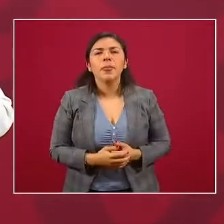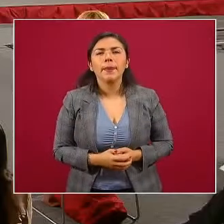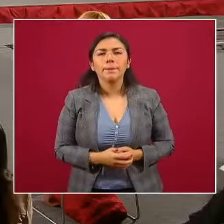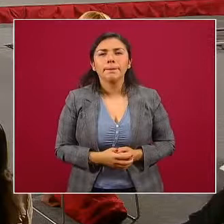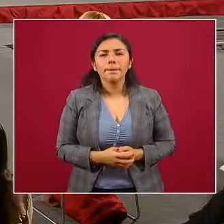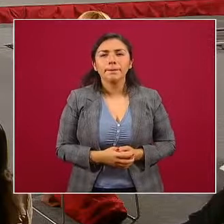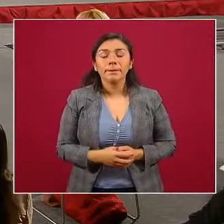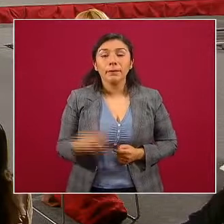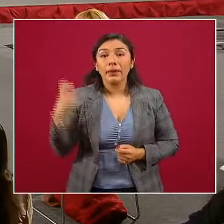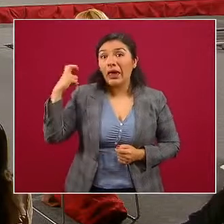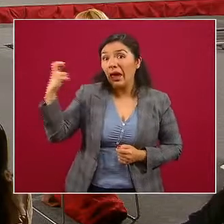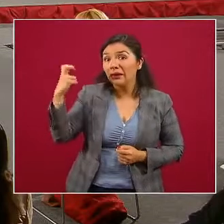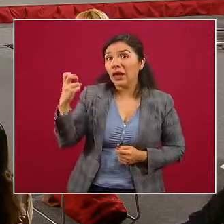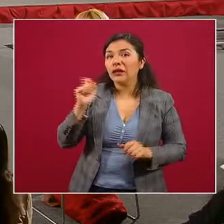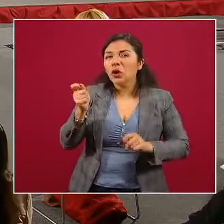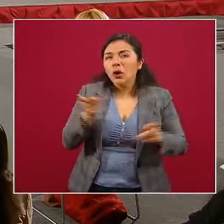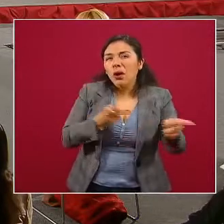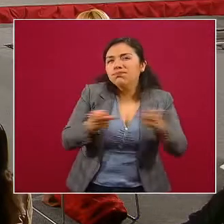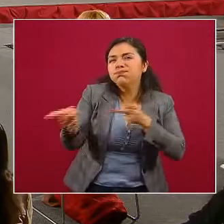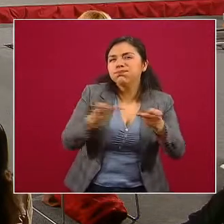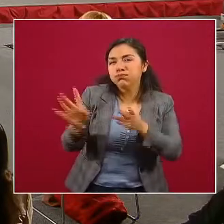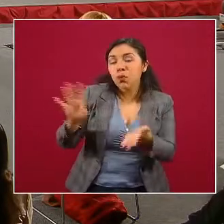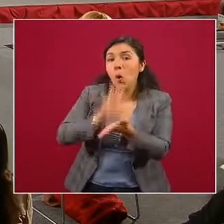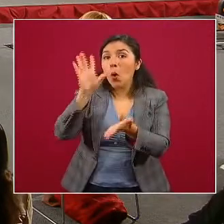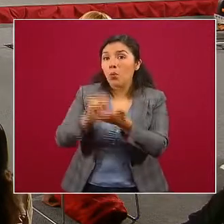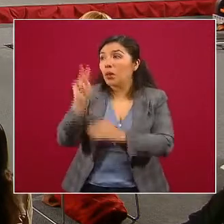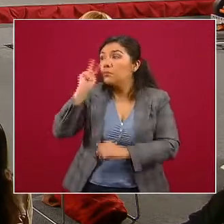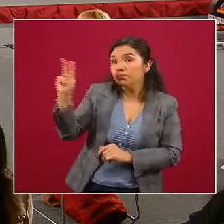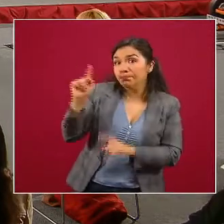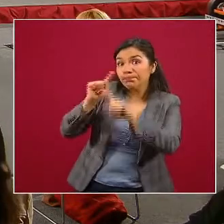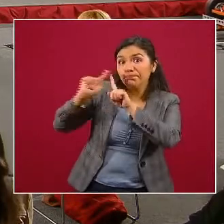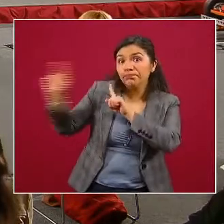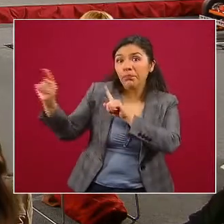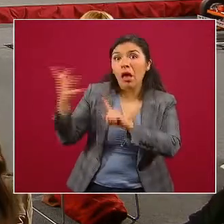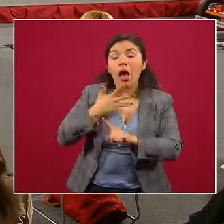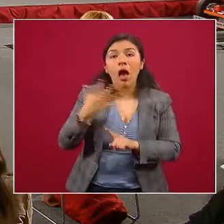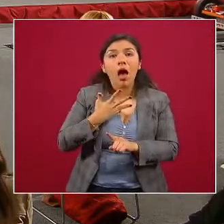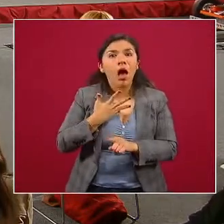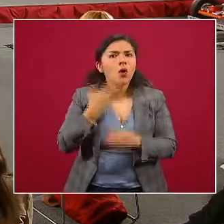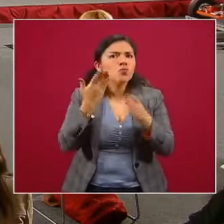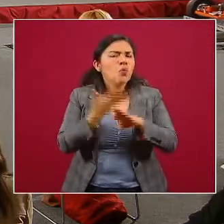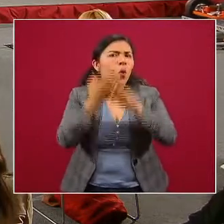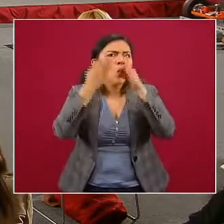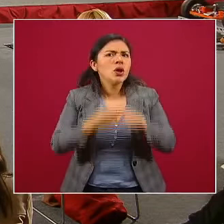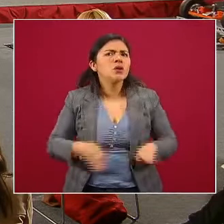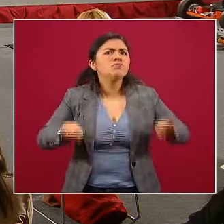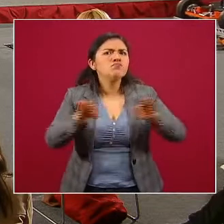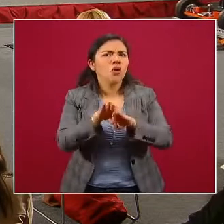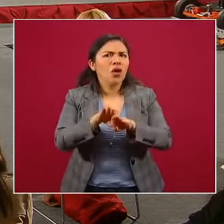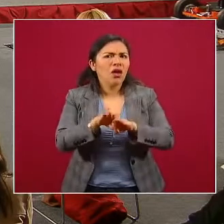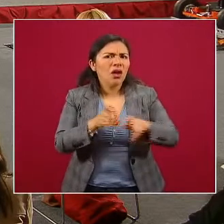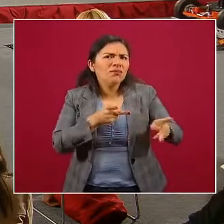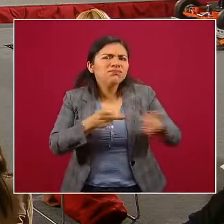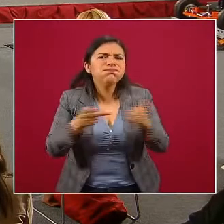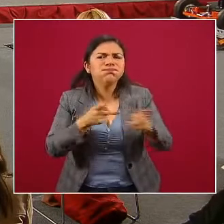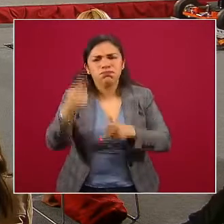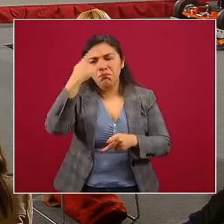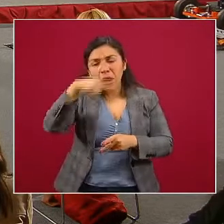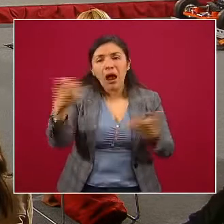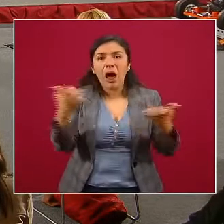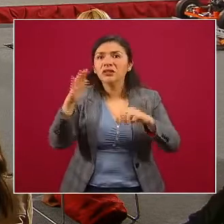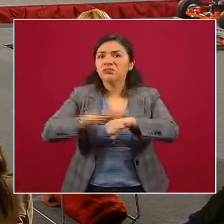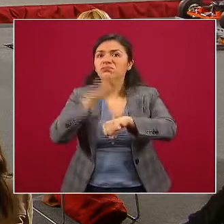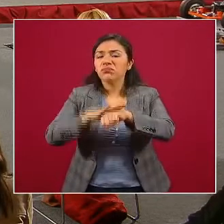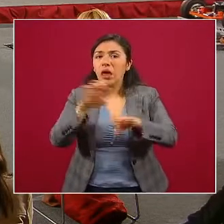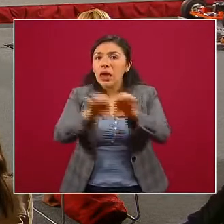Estos son todos los pasos. Como ustedes ven, hay una cantidad de pasos muy importantes para lograr equipo de